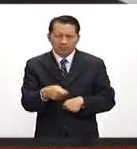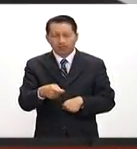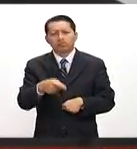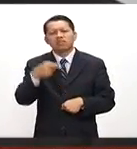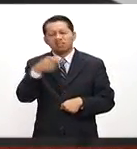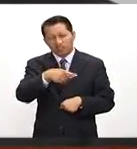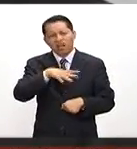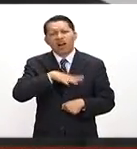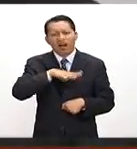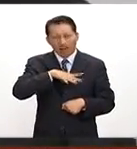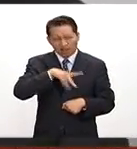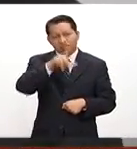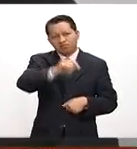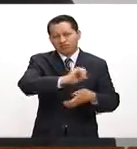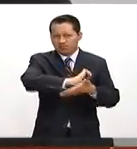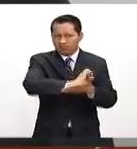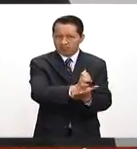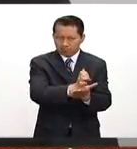de discriminación.